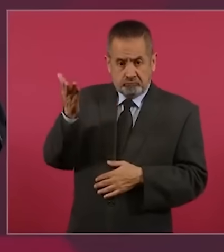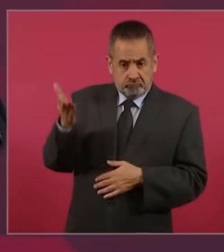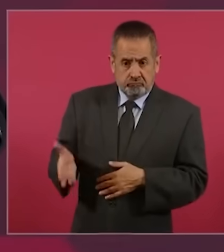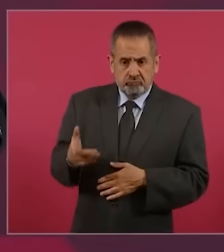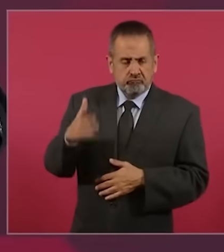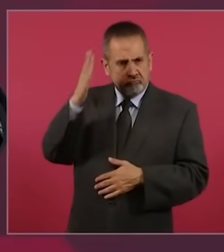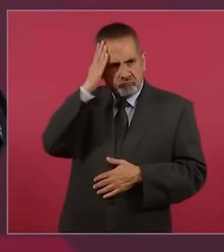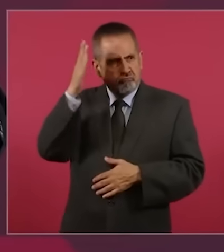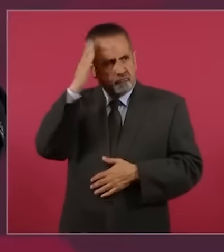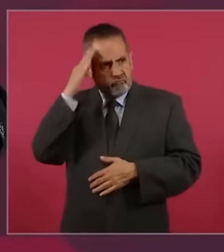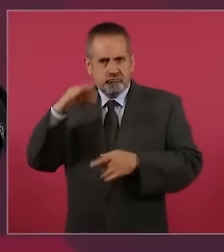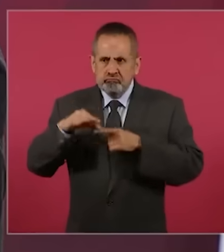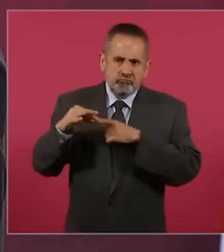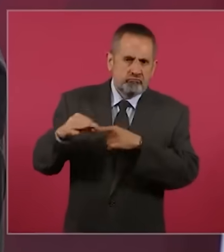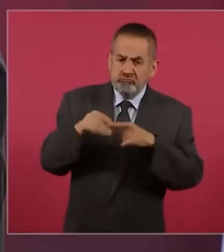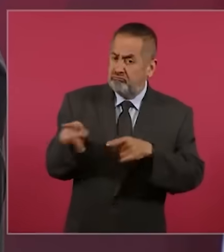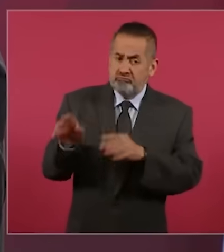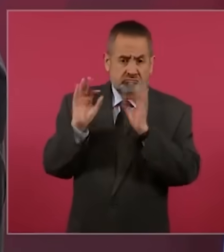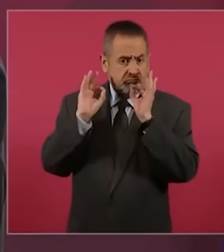dirigente,